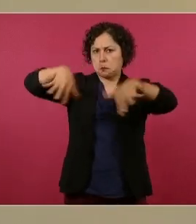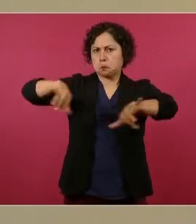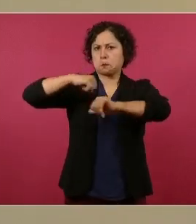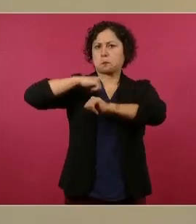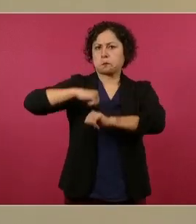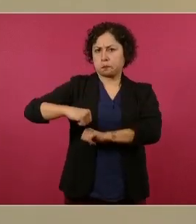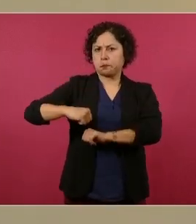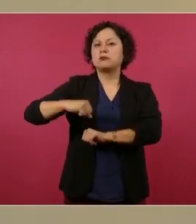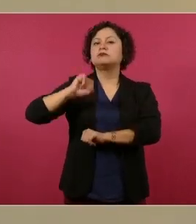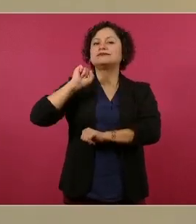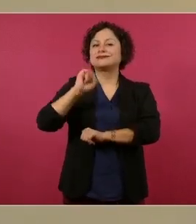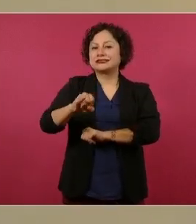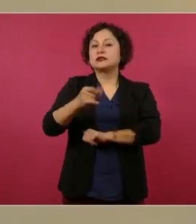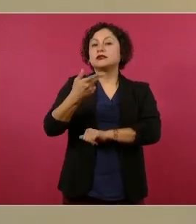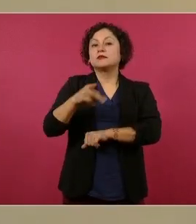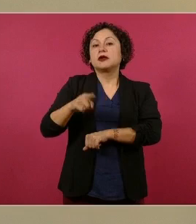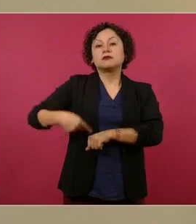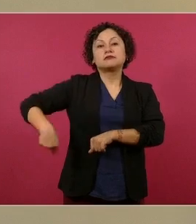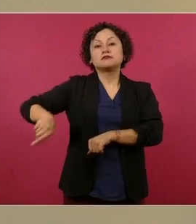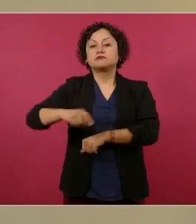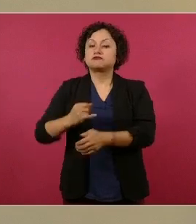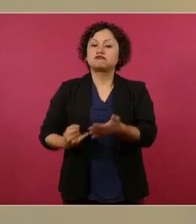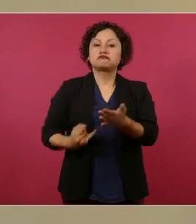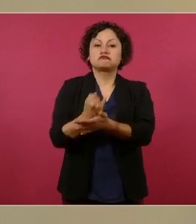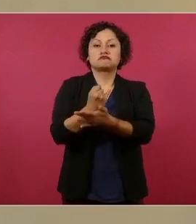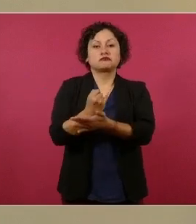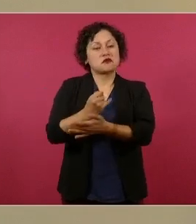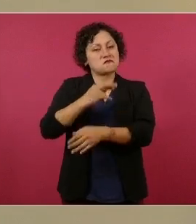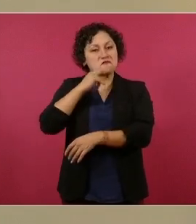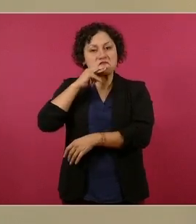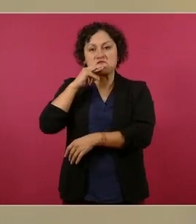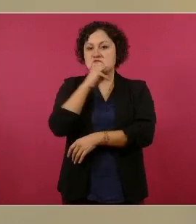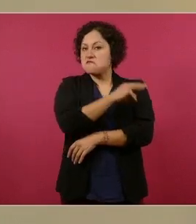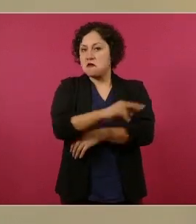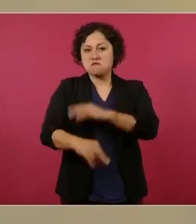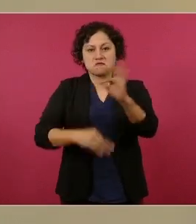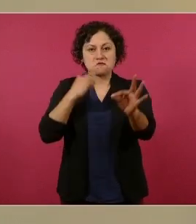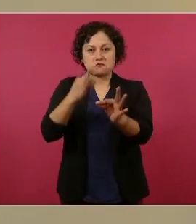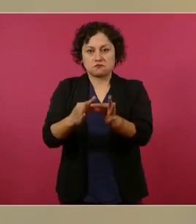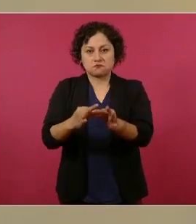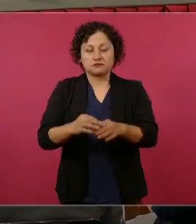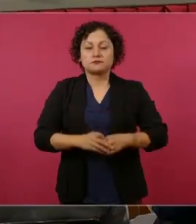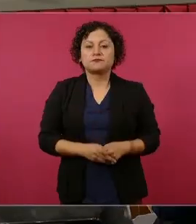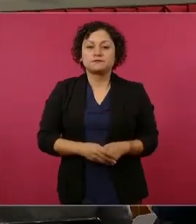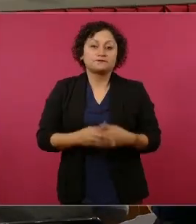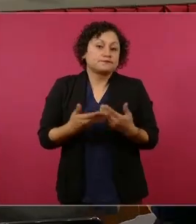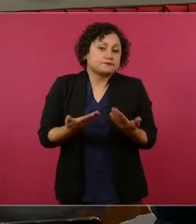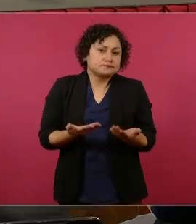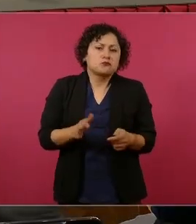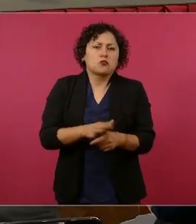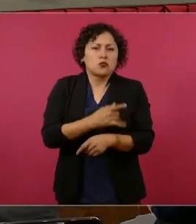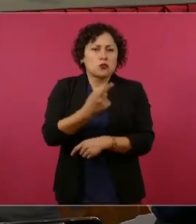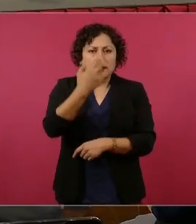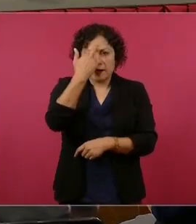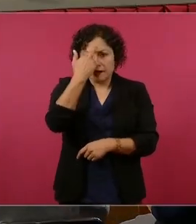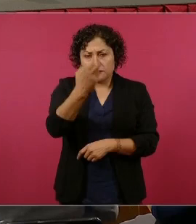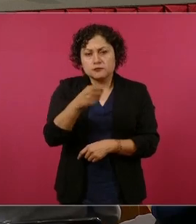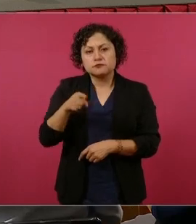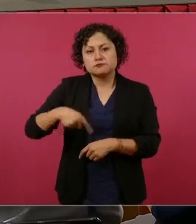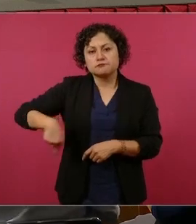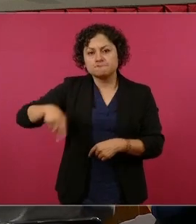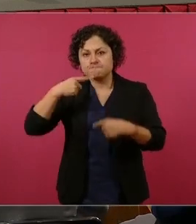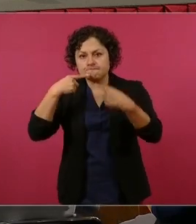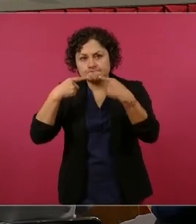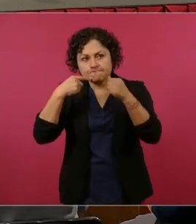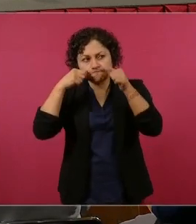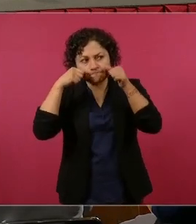embargo, la efectividad de la toma de decisiones es completamente inmediata. Esto permite tomar ejecuciones, acciones